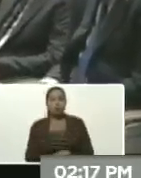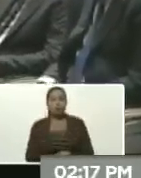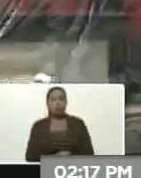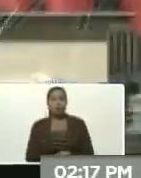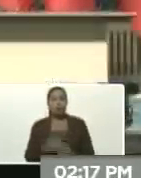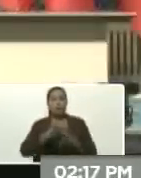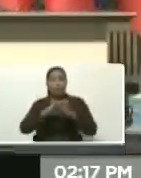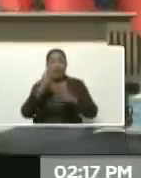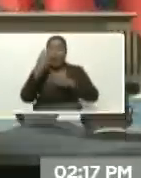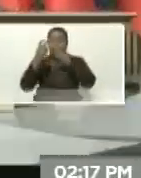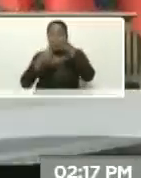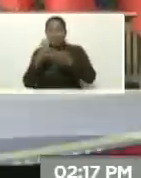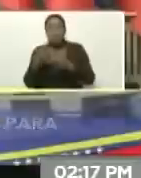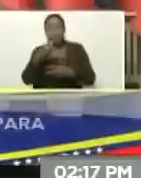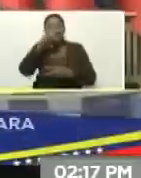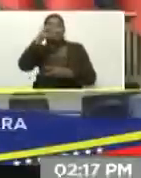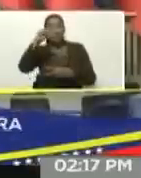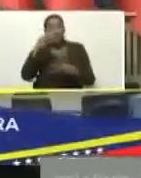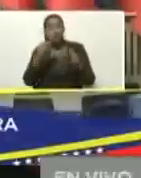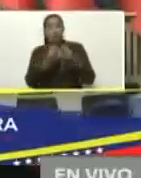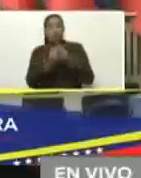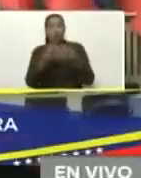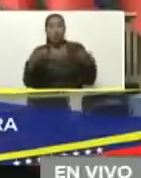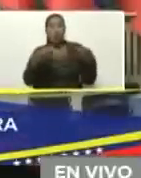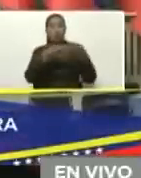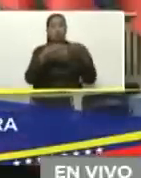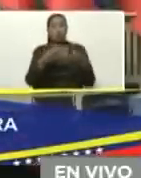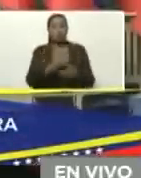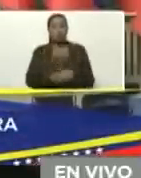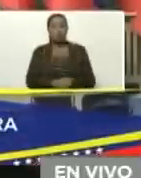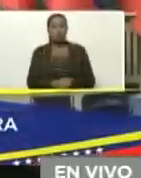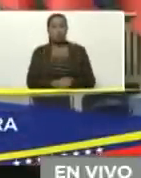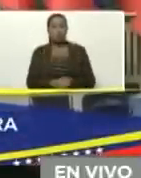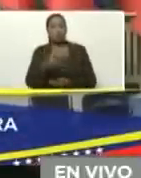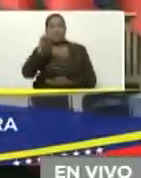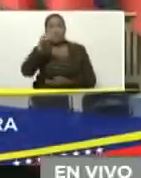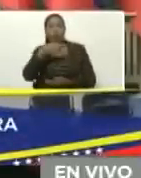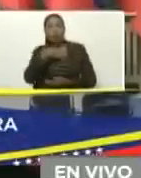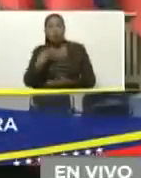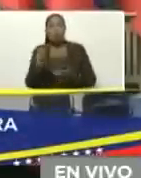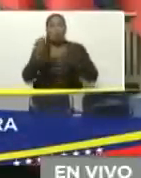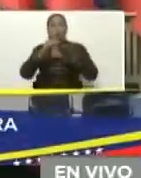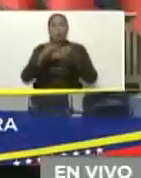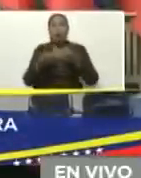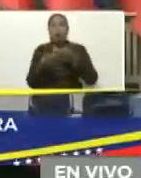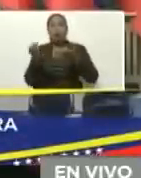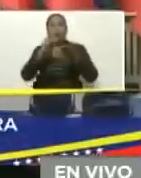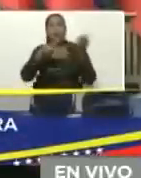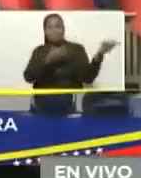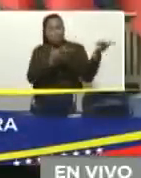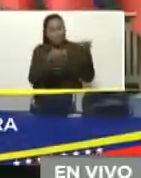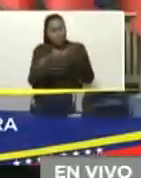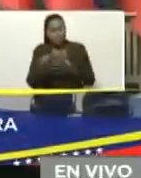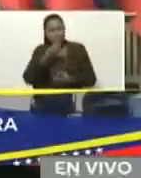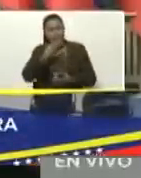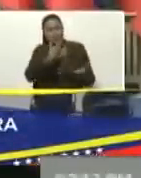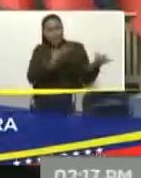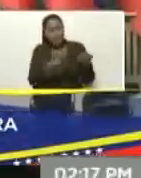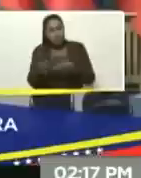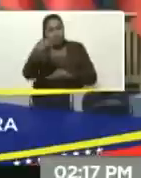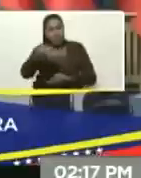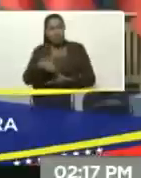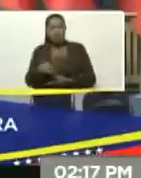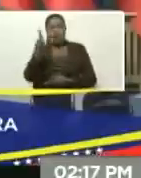por la visita de Maduro y por su delegación. También les quiero volver a decir bienvenidos a